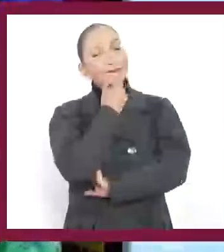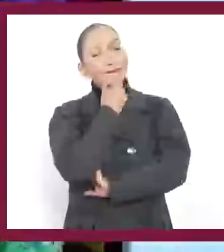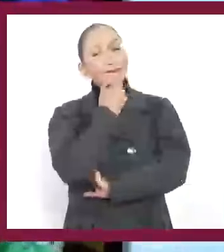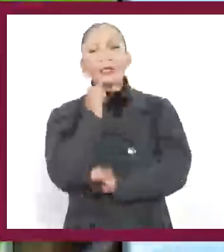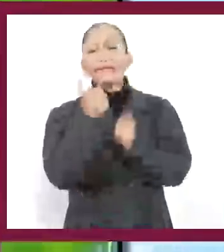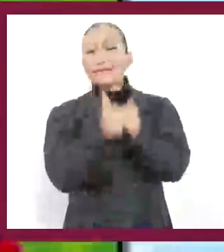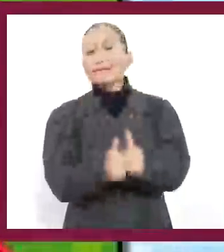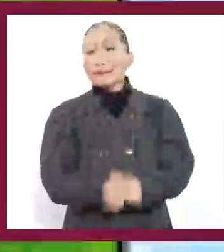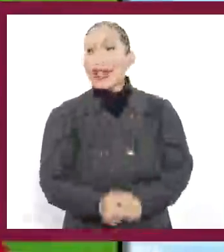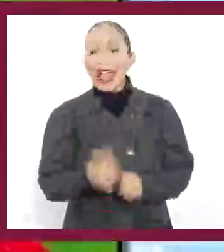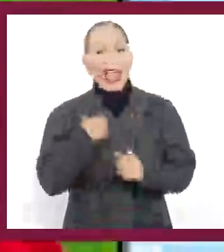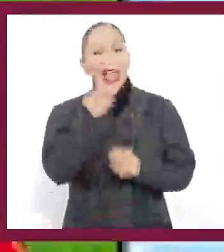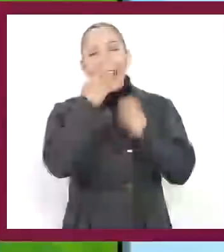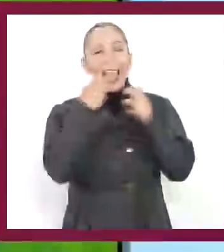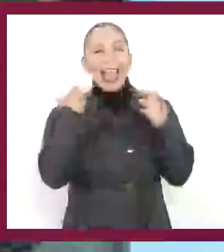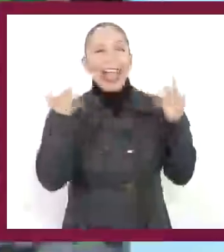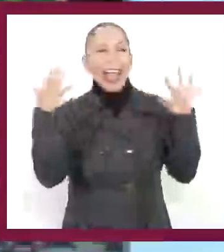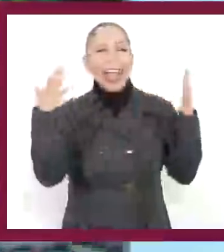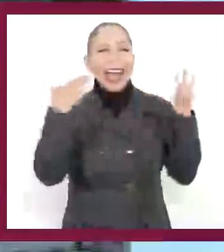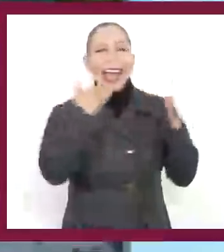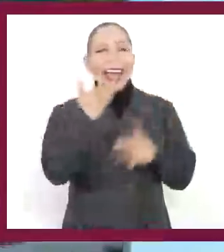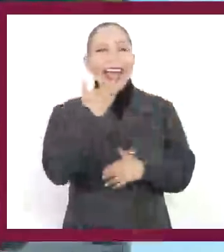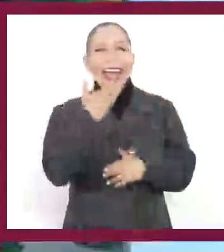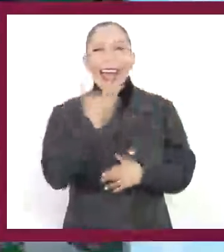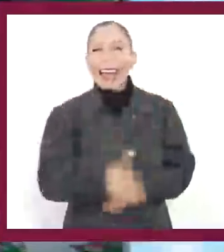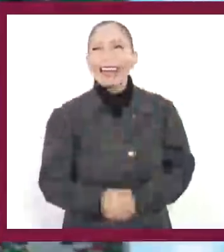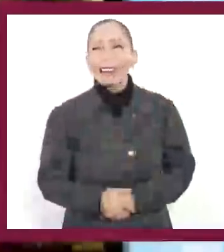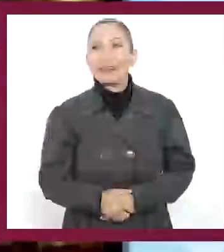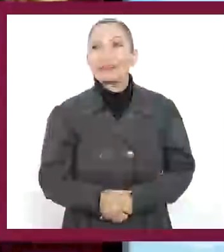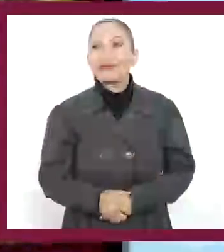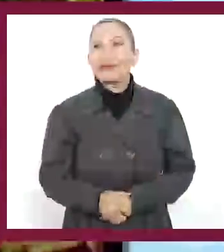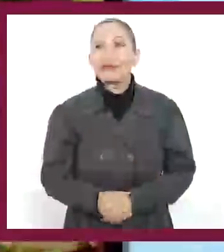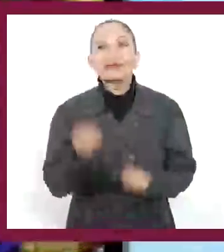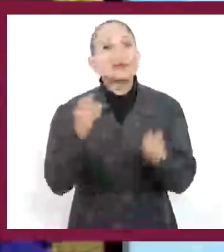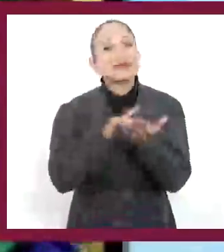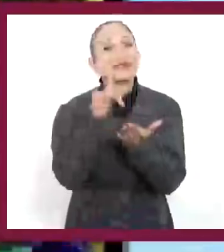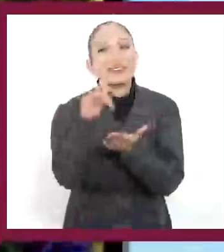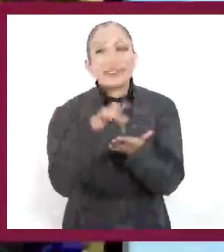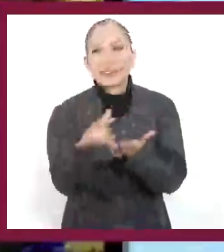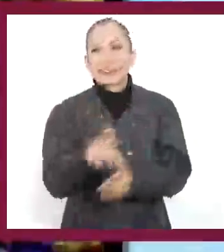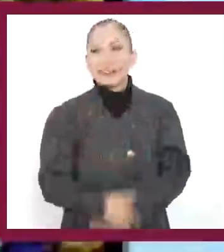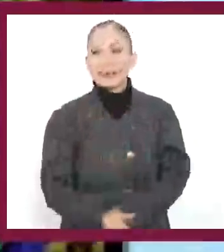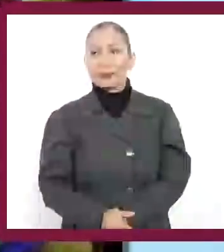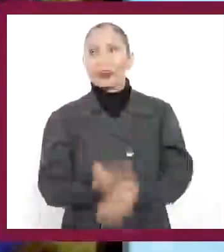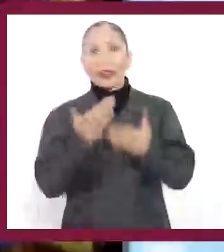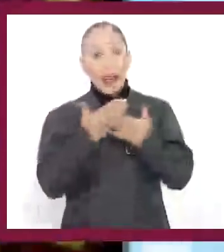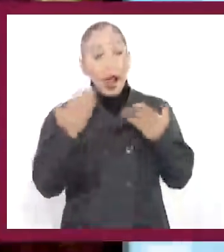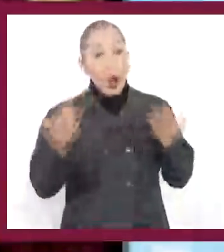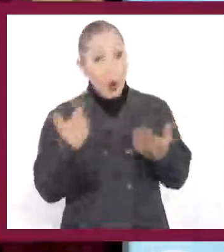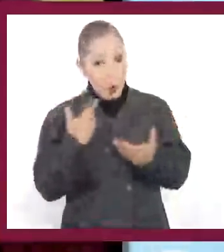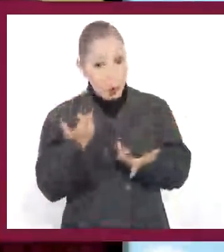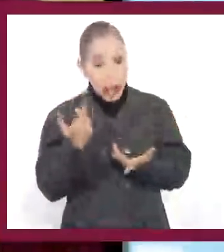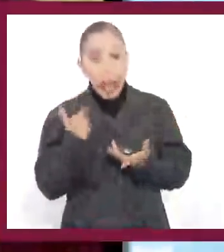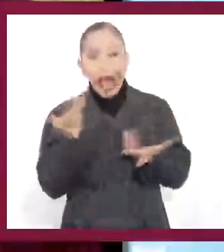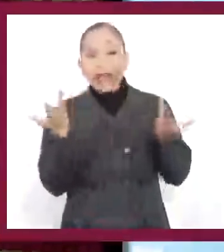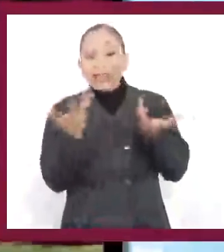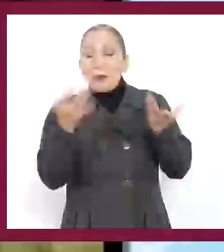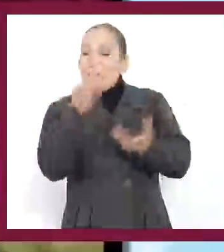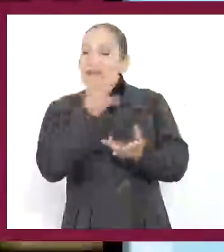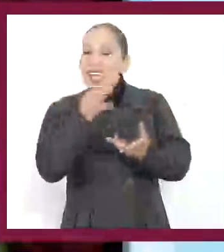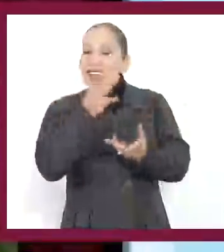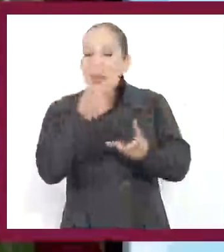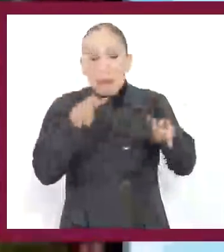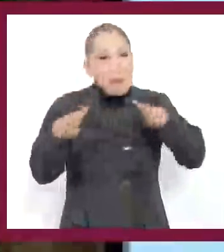Que se quede. Muchas gracias. ahora, ¿qué les parece si le hacemos una